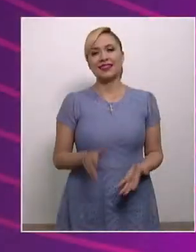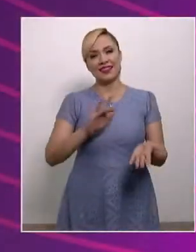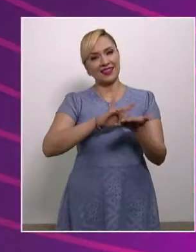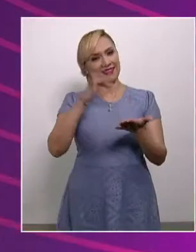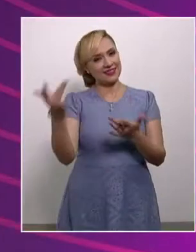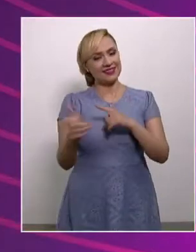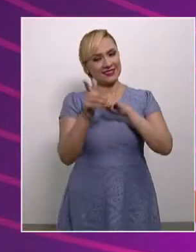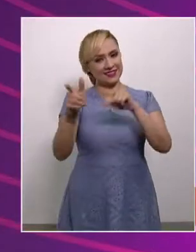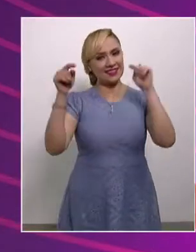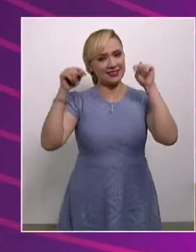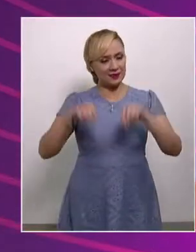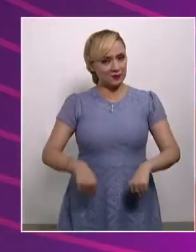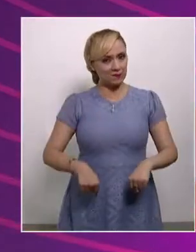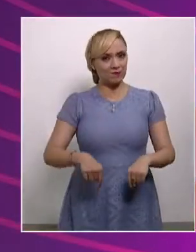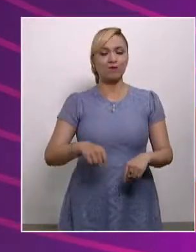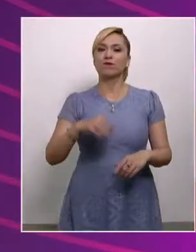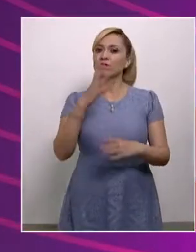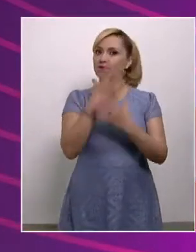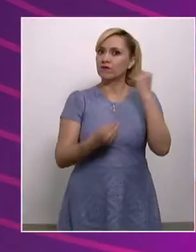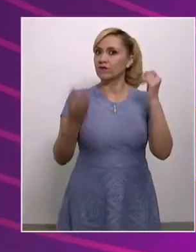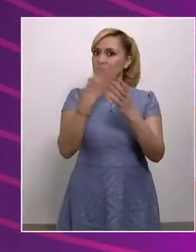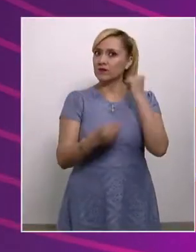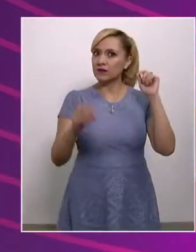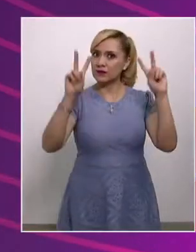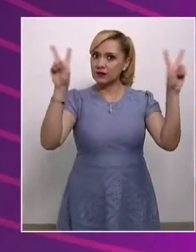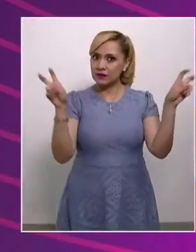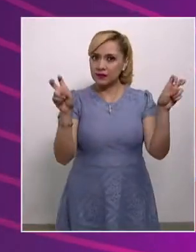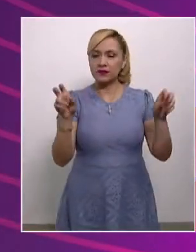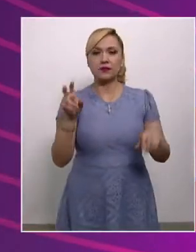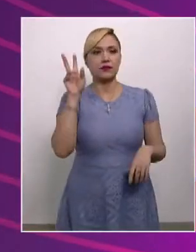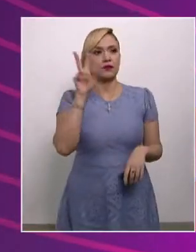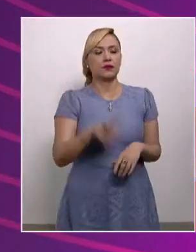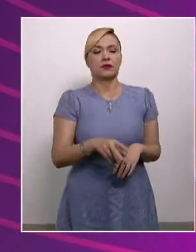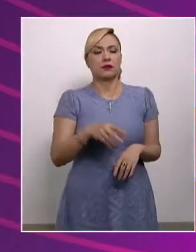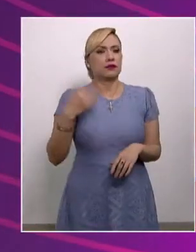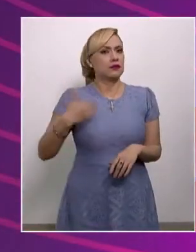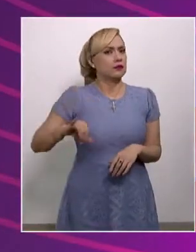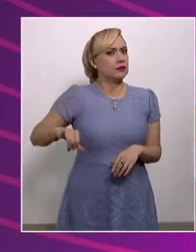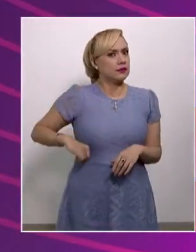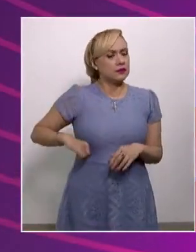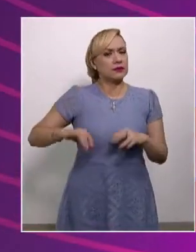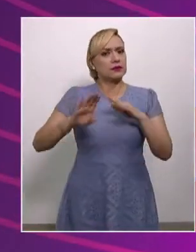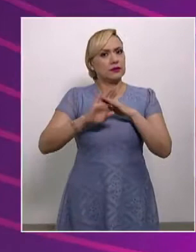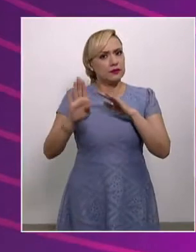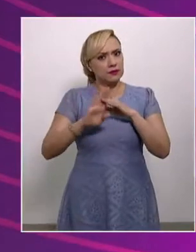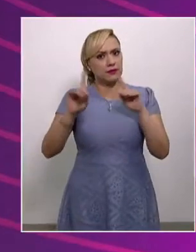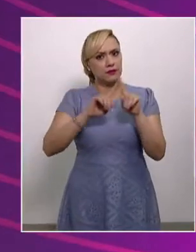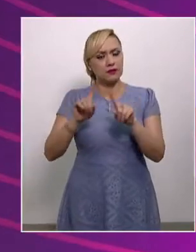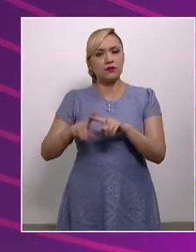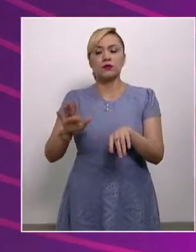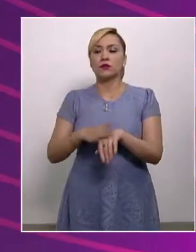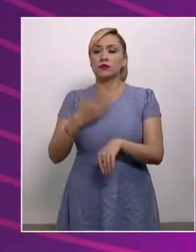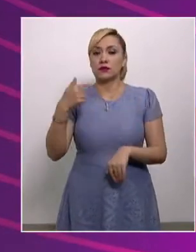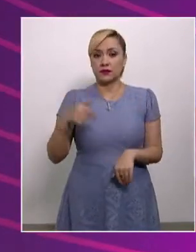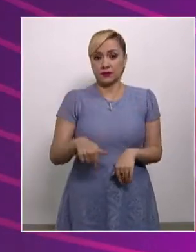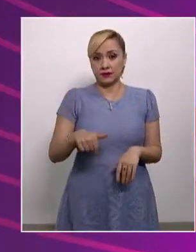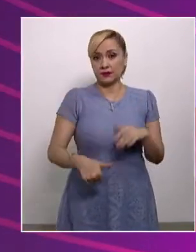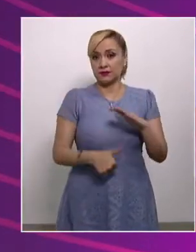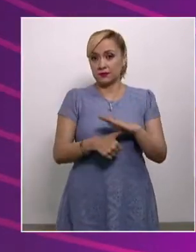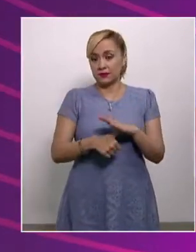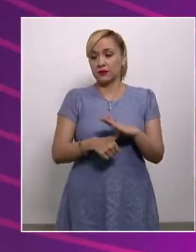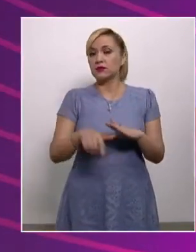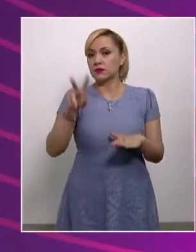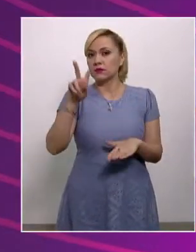Gracias por seguir con nosotros en Con los Refugiados. Seguimos hablando temas de migración y género y otros, porque siempre en esta mesa pueden